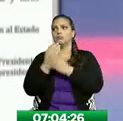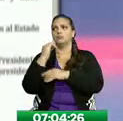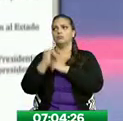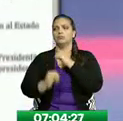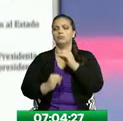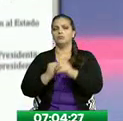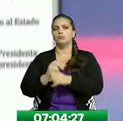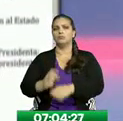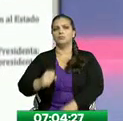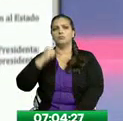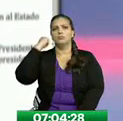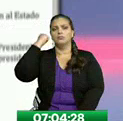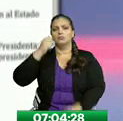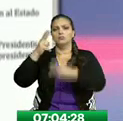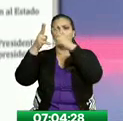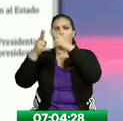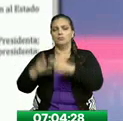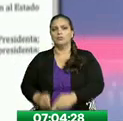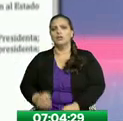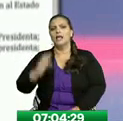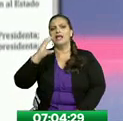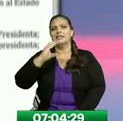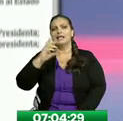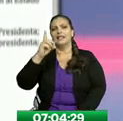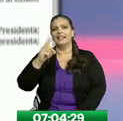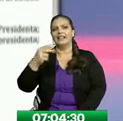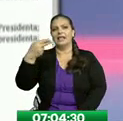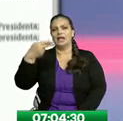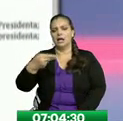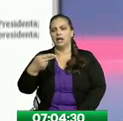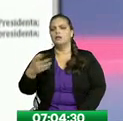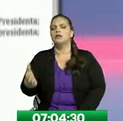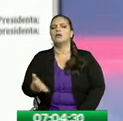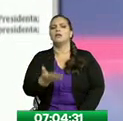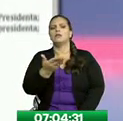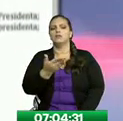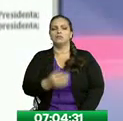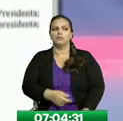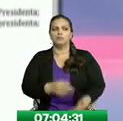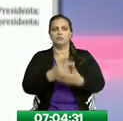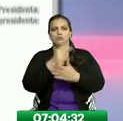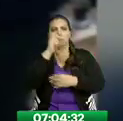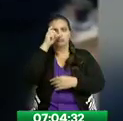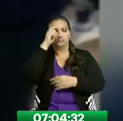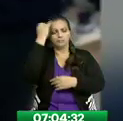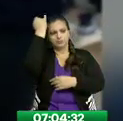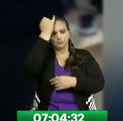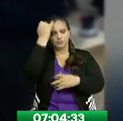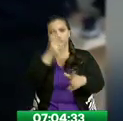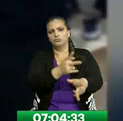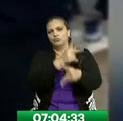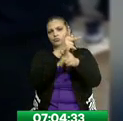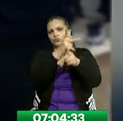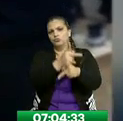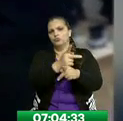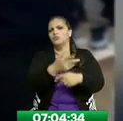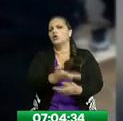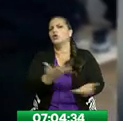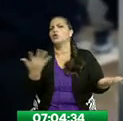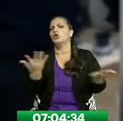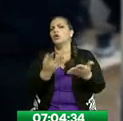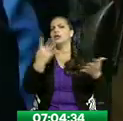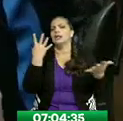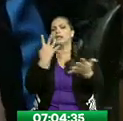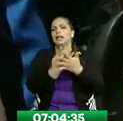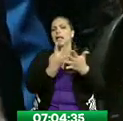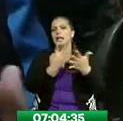Humanos, CIDH, otorgó medidas cautelares al ex vicepresidente de la República, Jorge Glass, quien se encuentra preso en la cárcel de